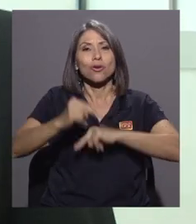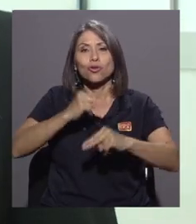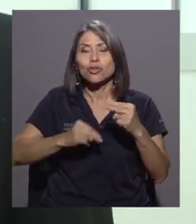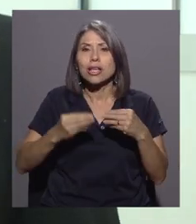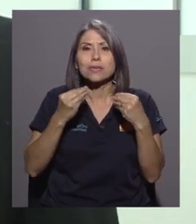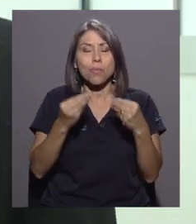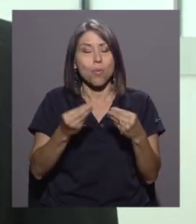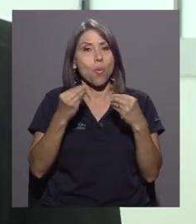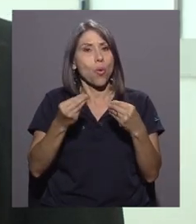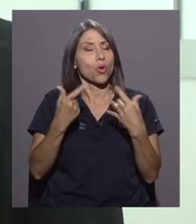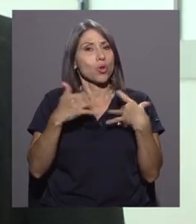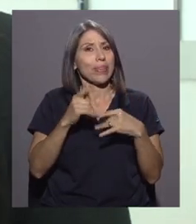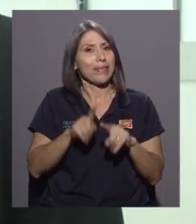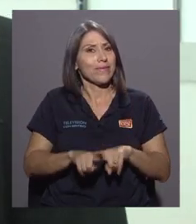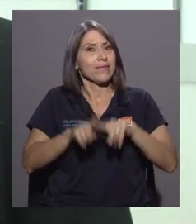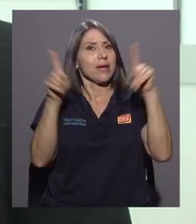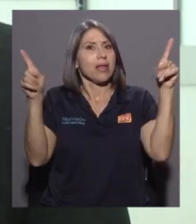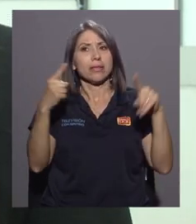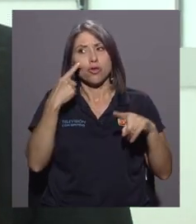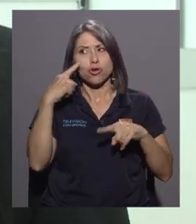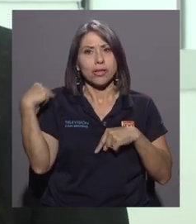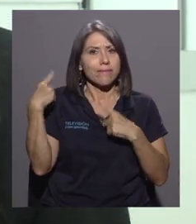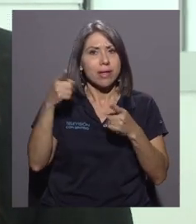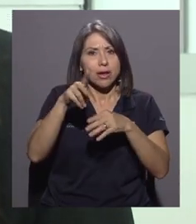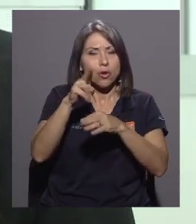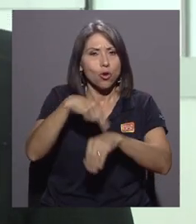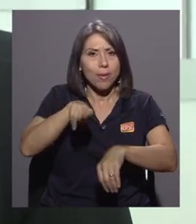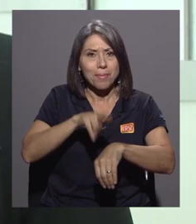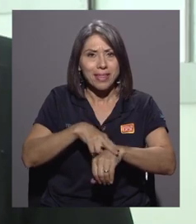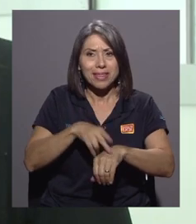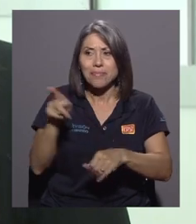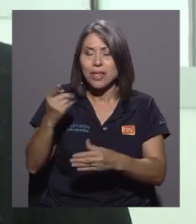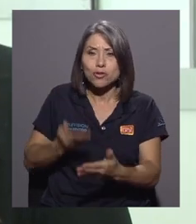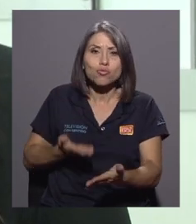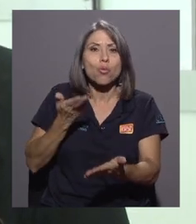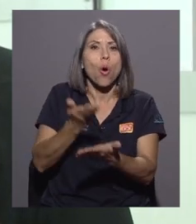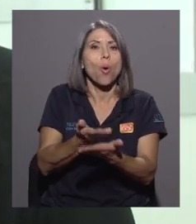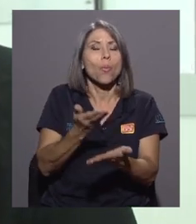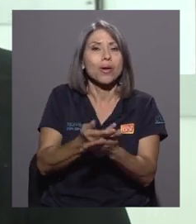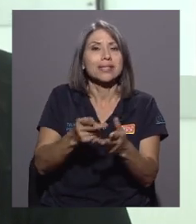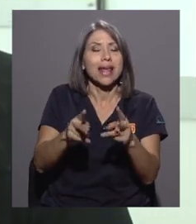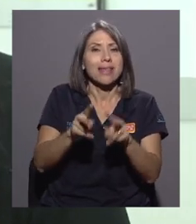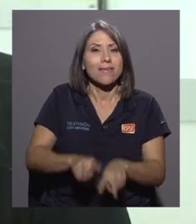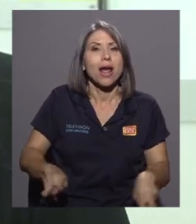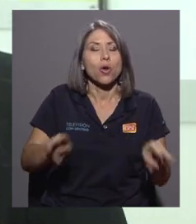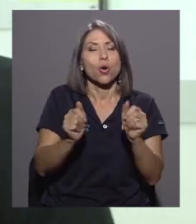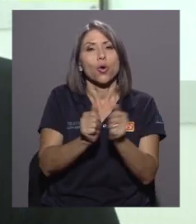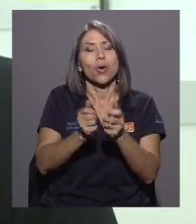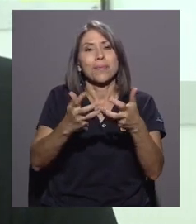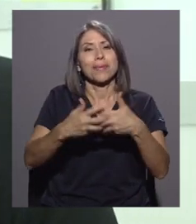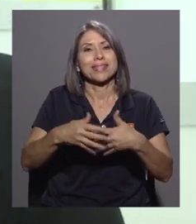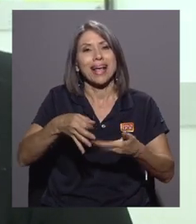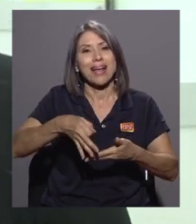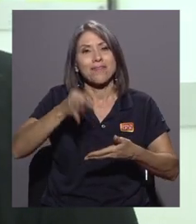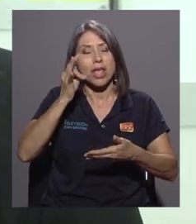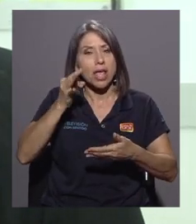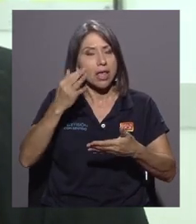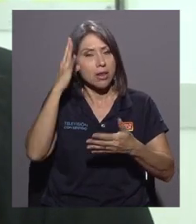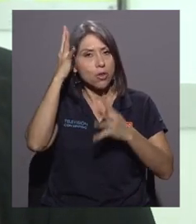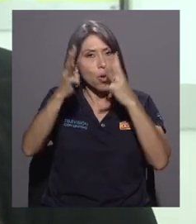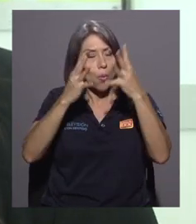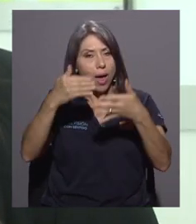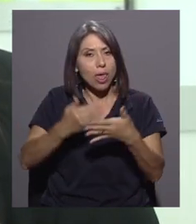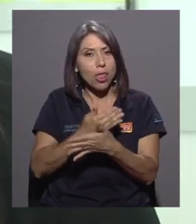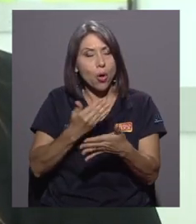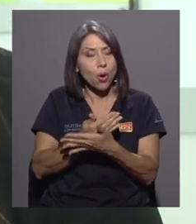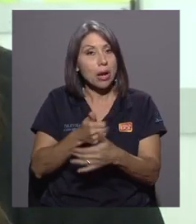disruptivos, ¿verdad? Que no se ve normalmente. Esta propuesta de valor que hacen ellos desde la empresa Café está súper innovadora, muy buen